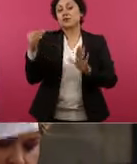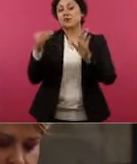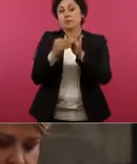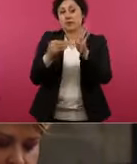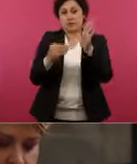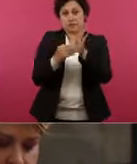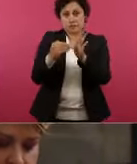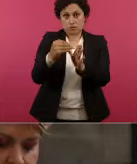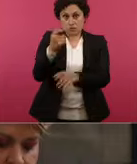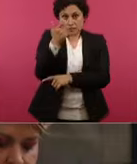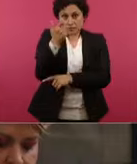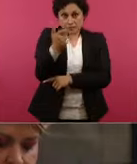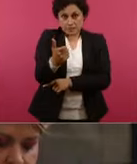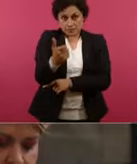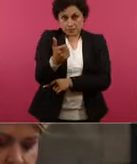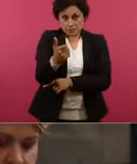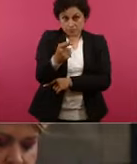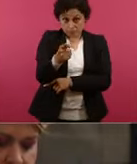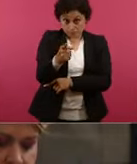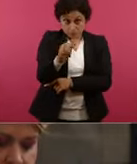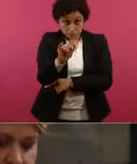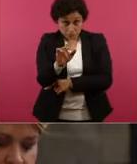Esto se lo digo porque